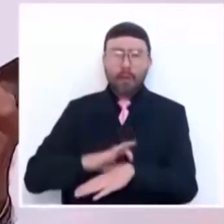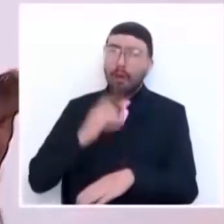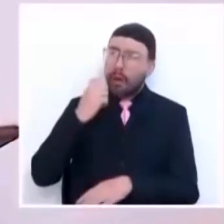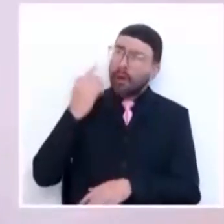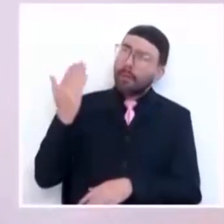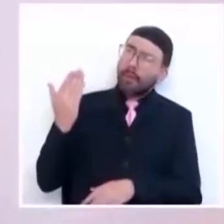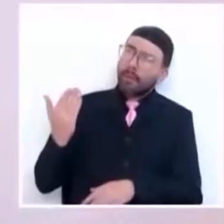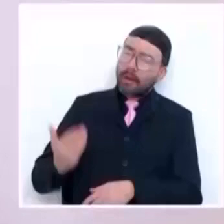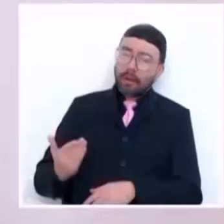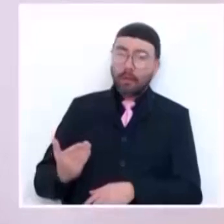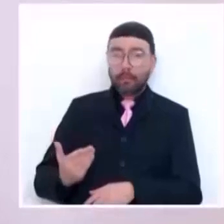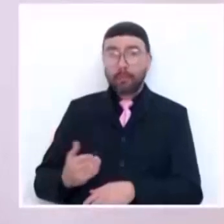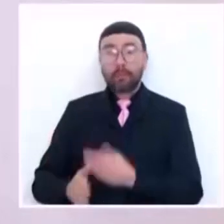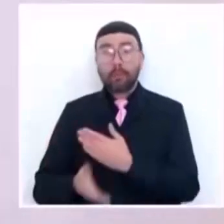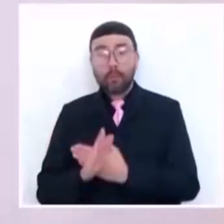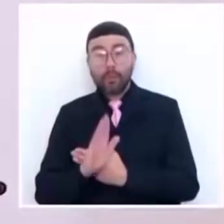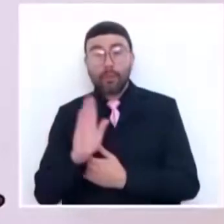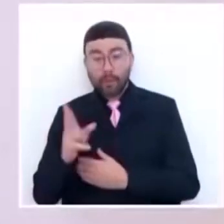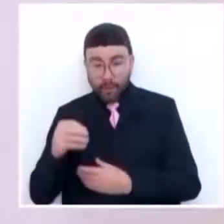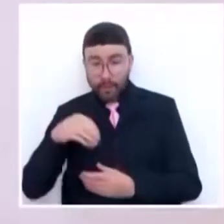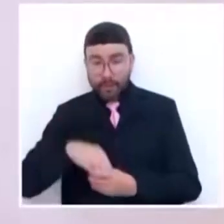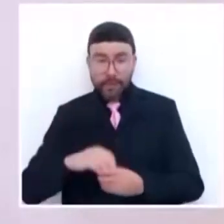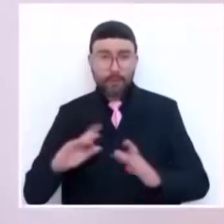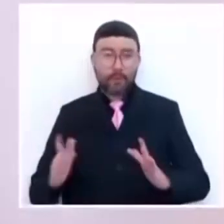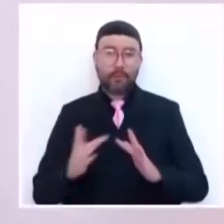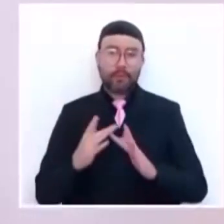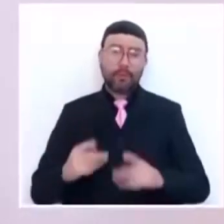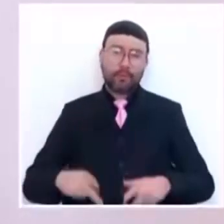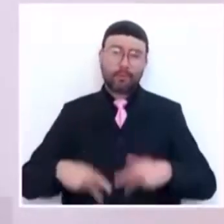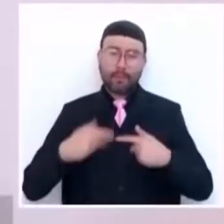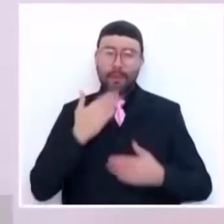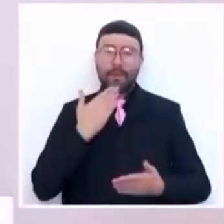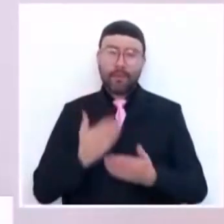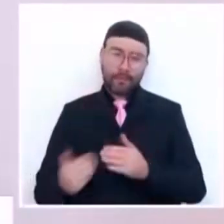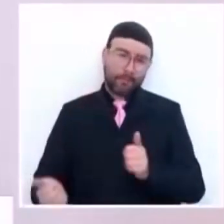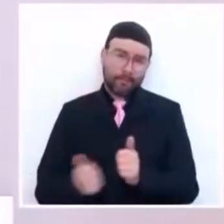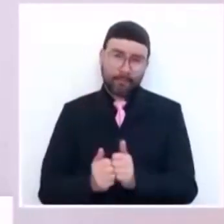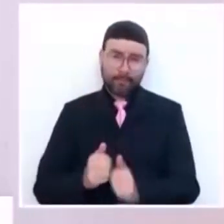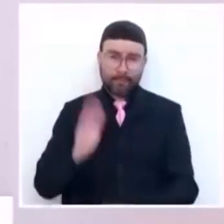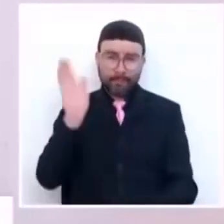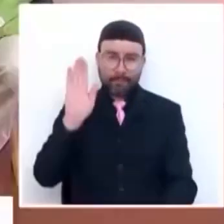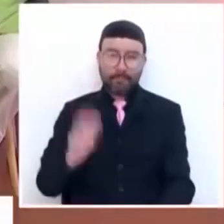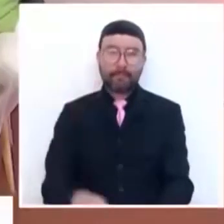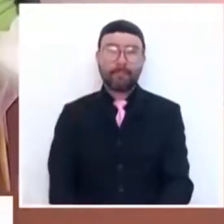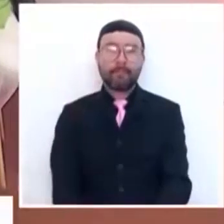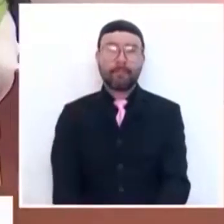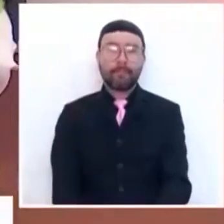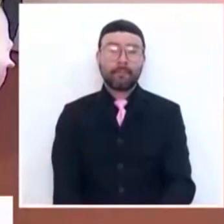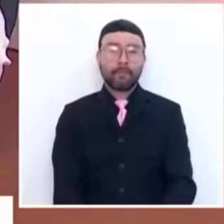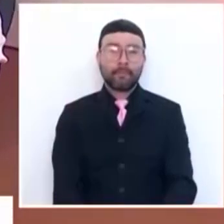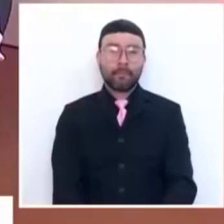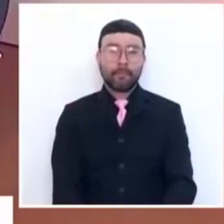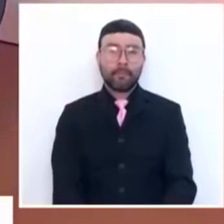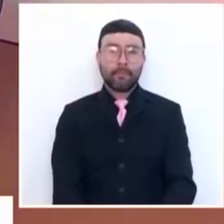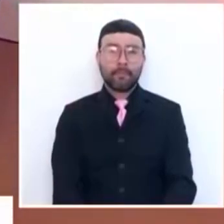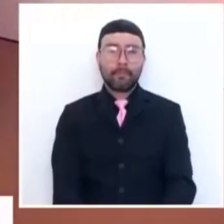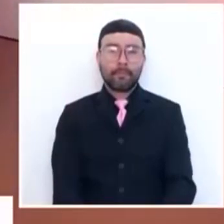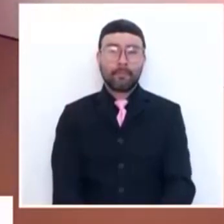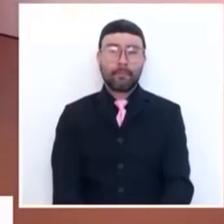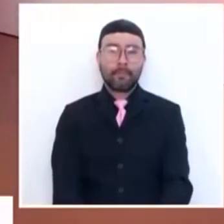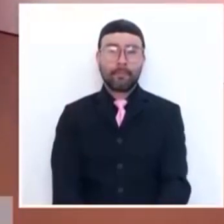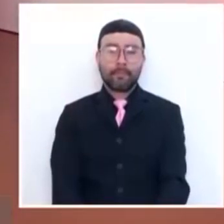ustedes, sigan en Conexión Vital y ustedes, gracias por estar con nosotros. Muchas gracias. Con mucho por cariño, invitarme. Gracias Muchas a todos. Gracias.